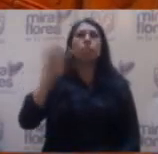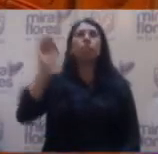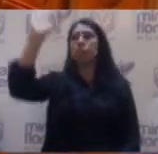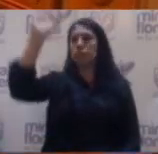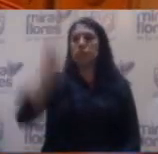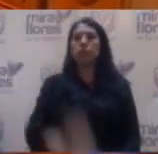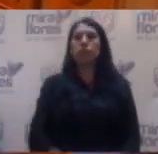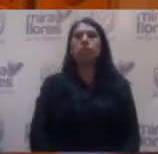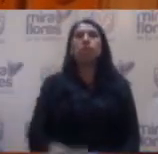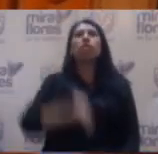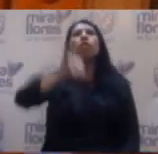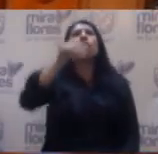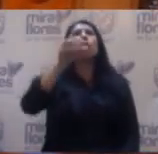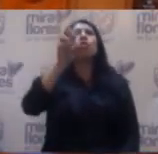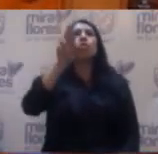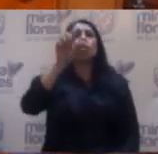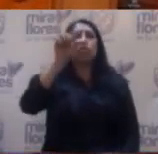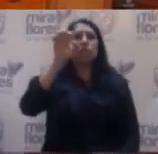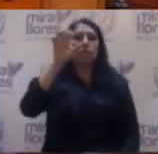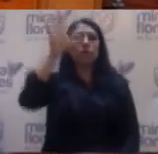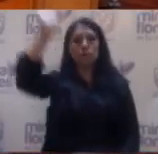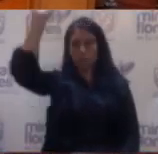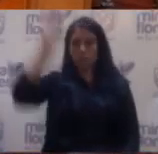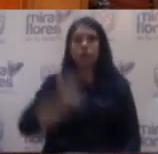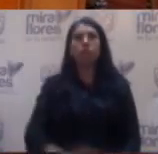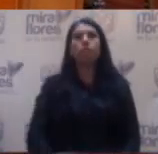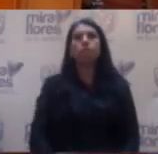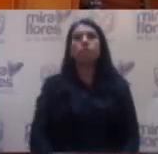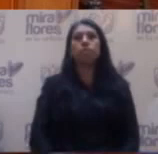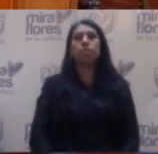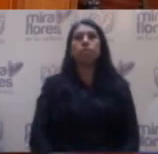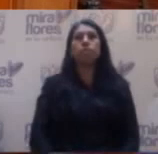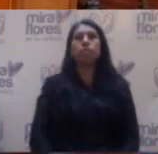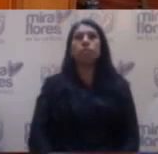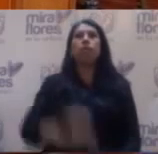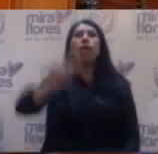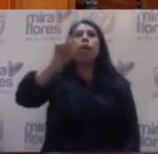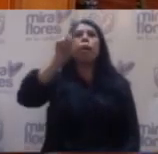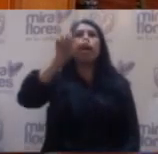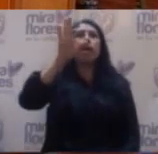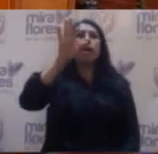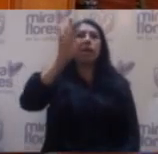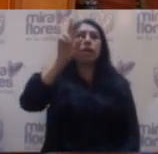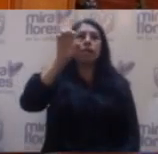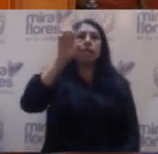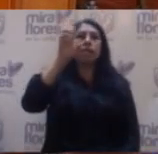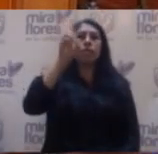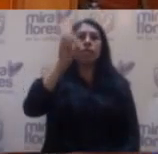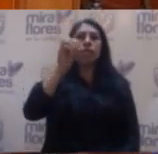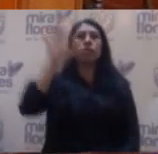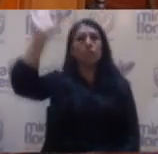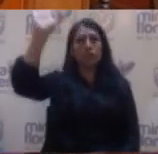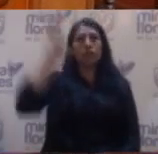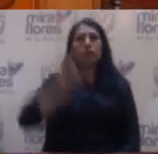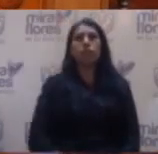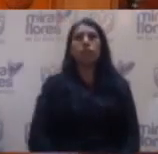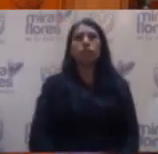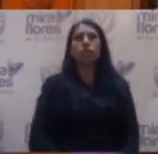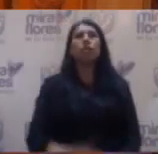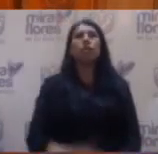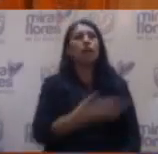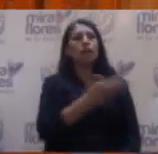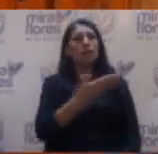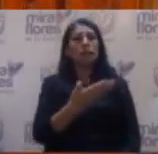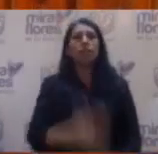Señor Jorge de Albertis González del Riego. Presente. Señor Alfredo Sousa Locio. Hay quórum, señor